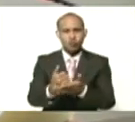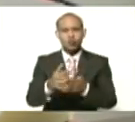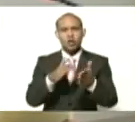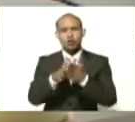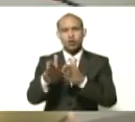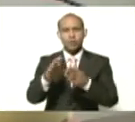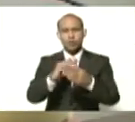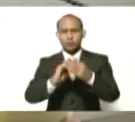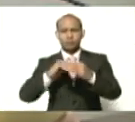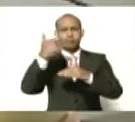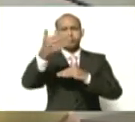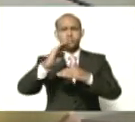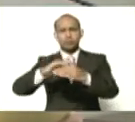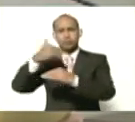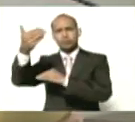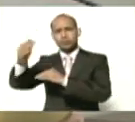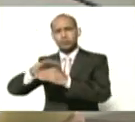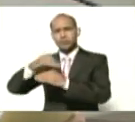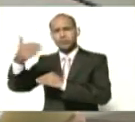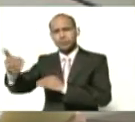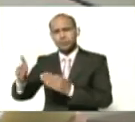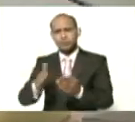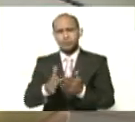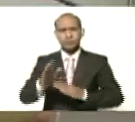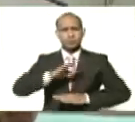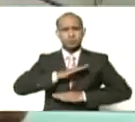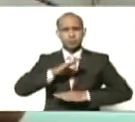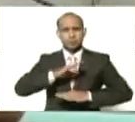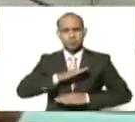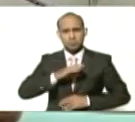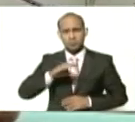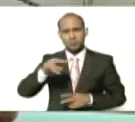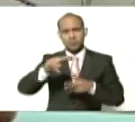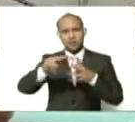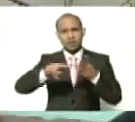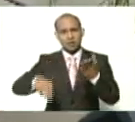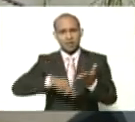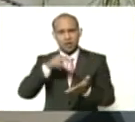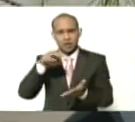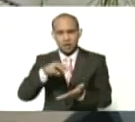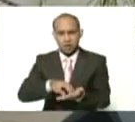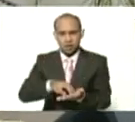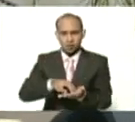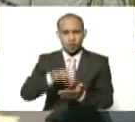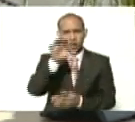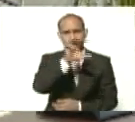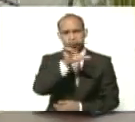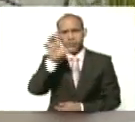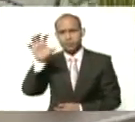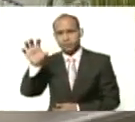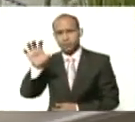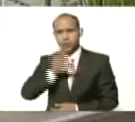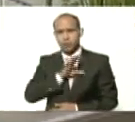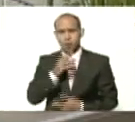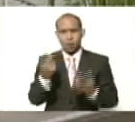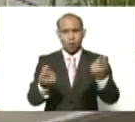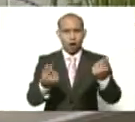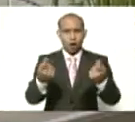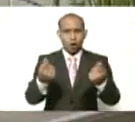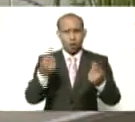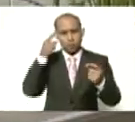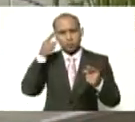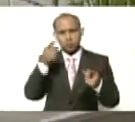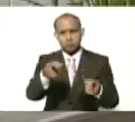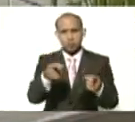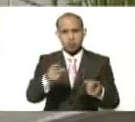y brindar el nivel de sostenibilidad requerido a nuestras respectivas economías. En ello,